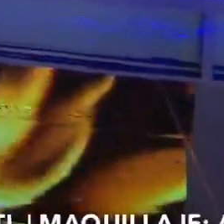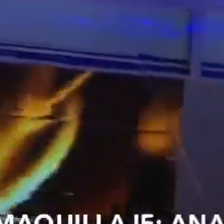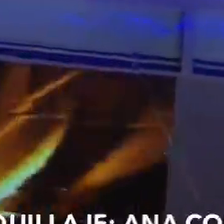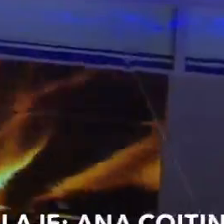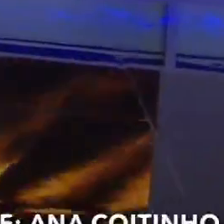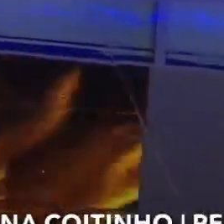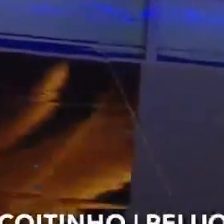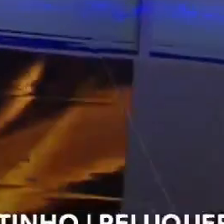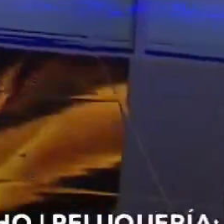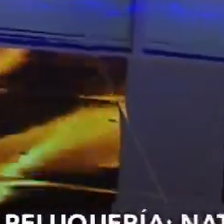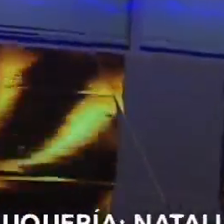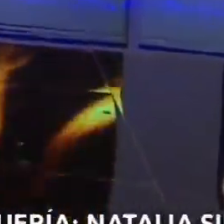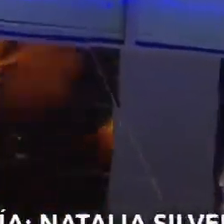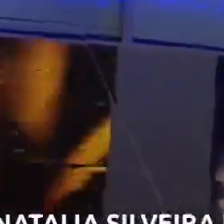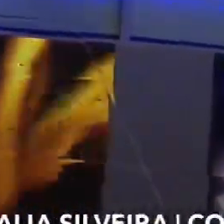mecer.